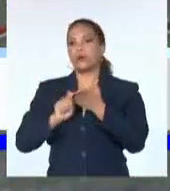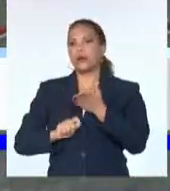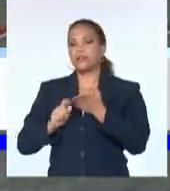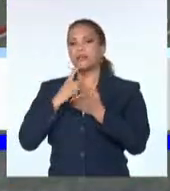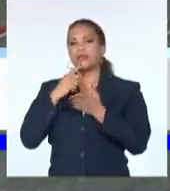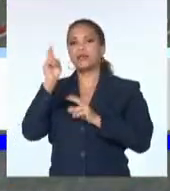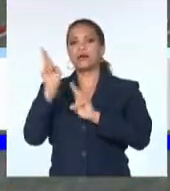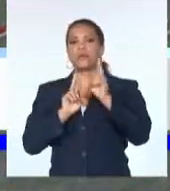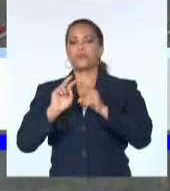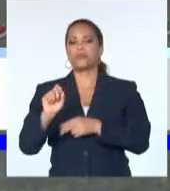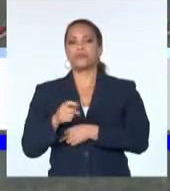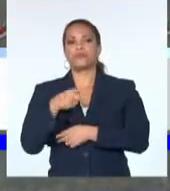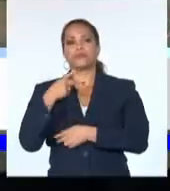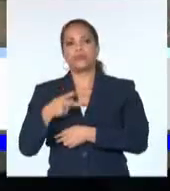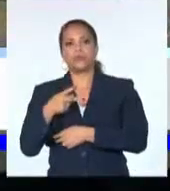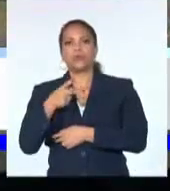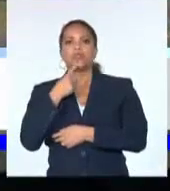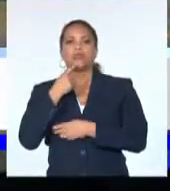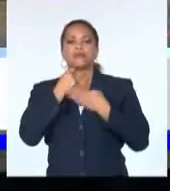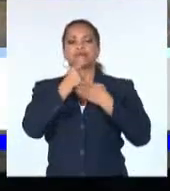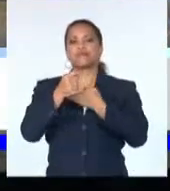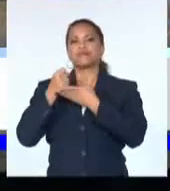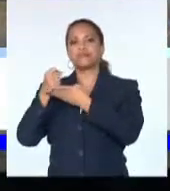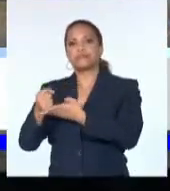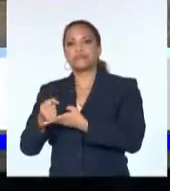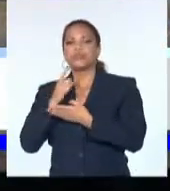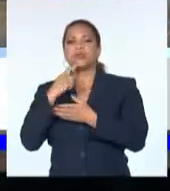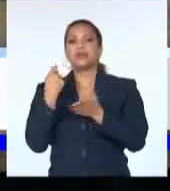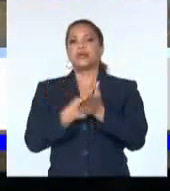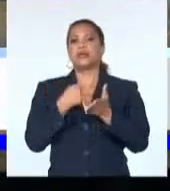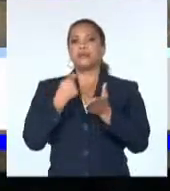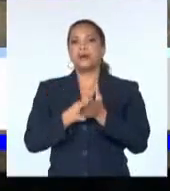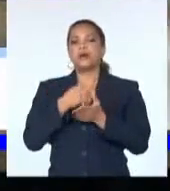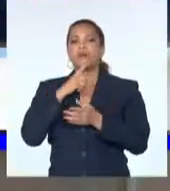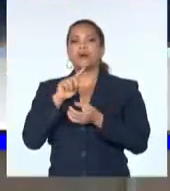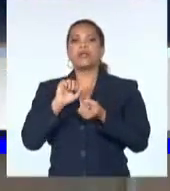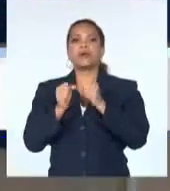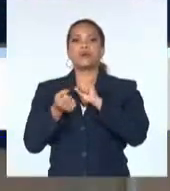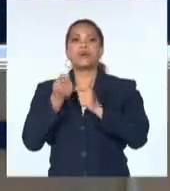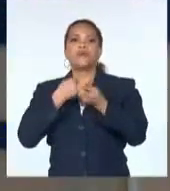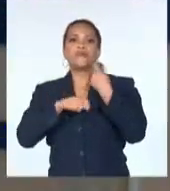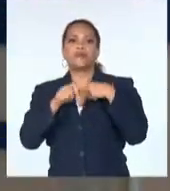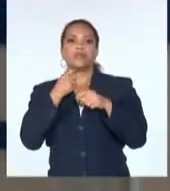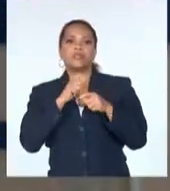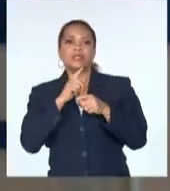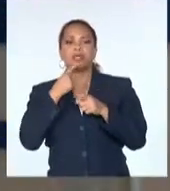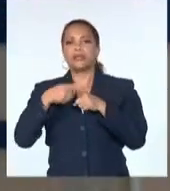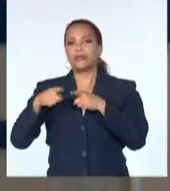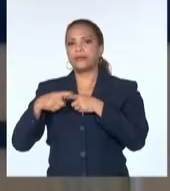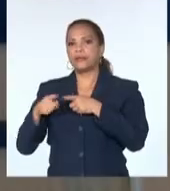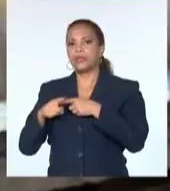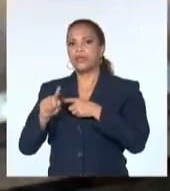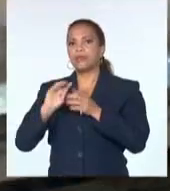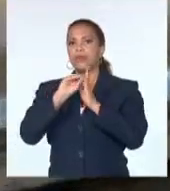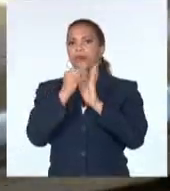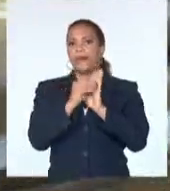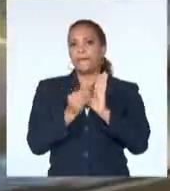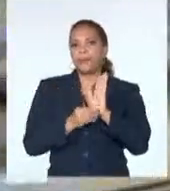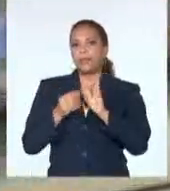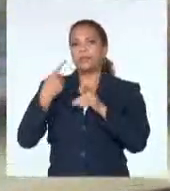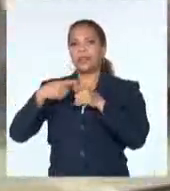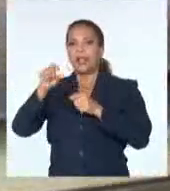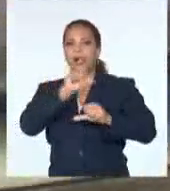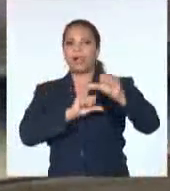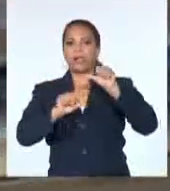de producción cooperada en la procura de financiamiento para soportar con agroquímicos, equipos, piezas e insumos la